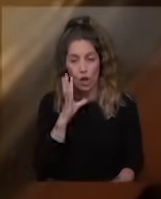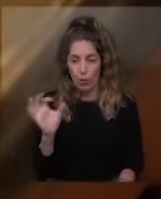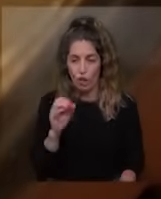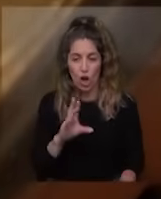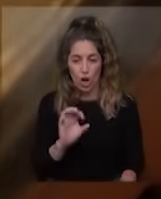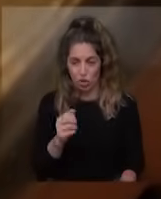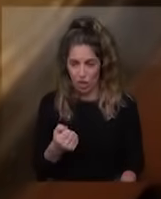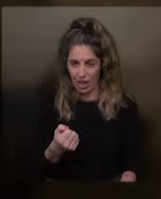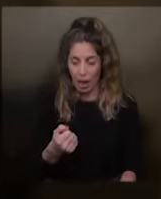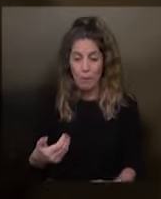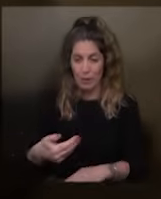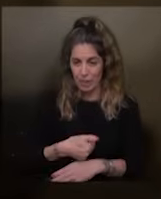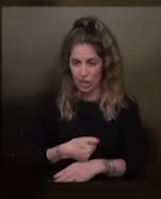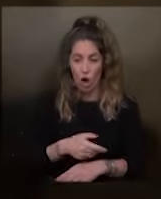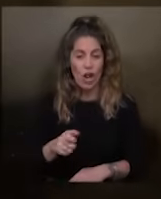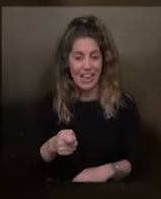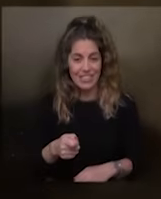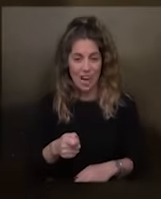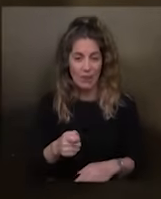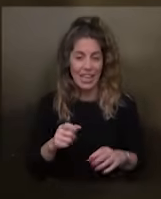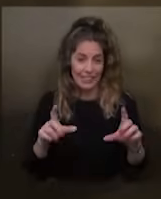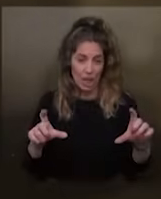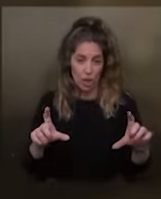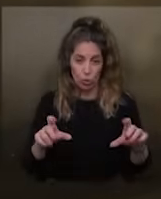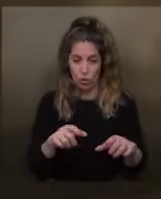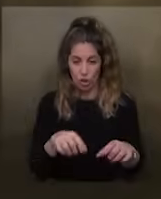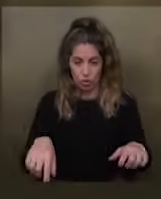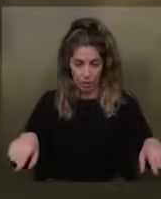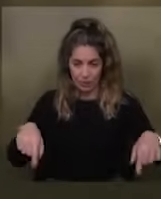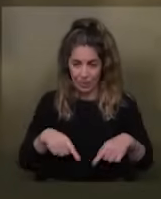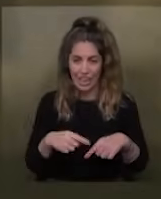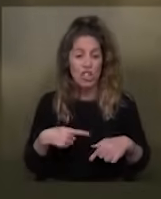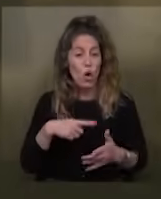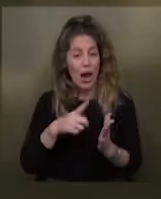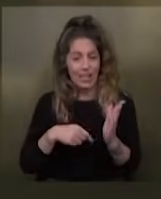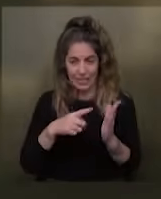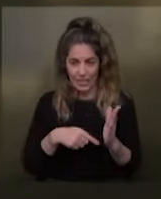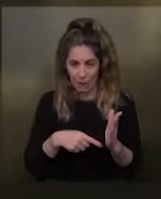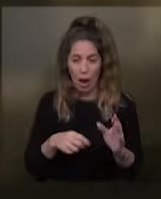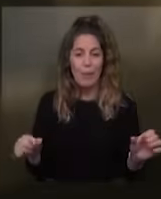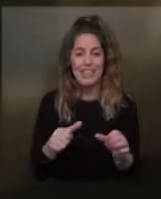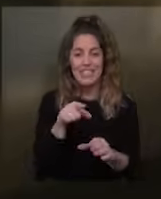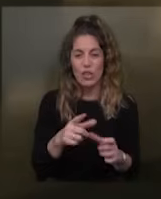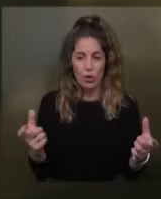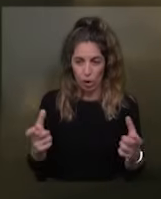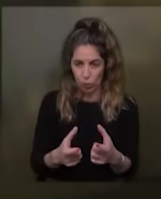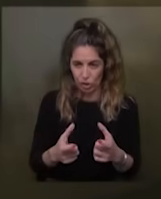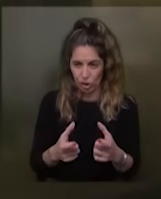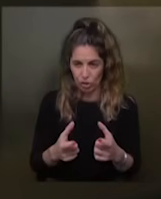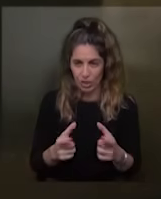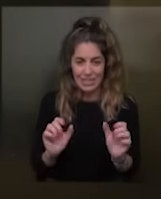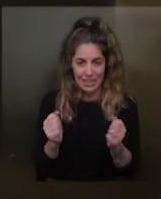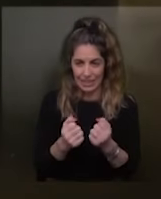crosa me pidió la llave del estudio fotográfico sichel que yo arrendaba para realizar allí una reunión